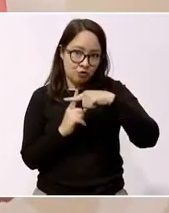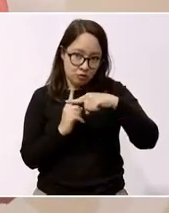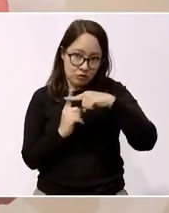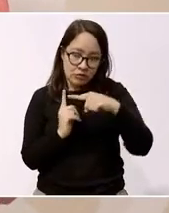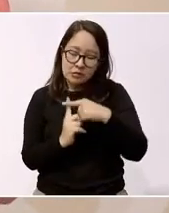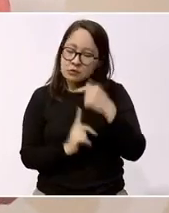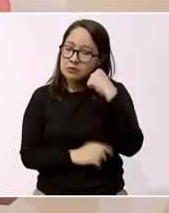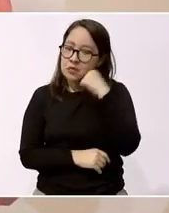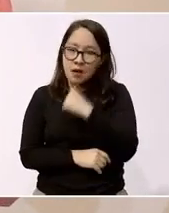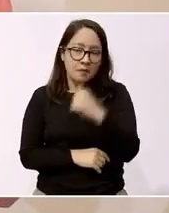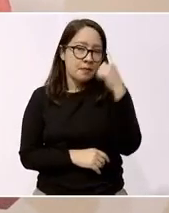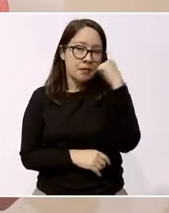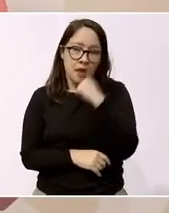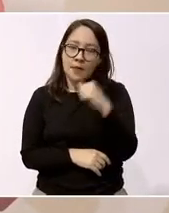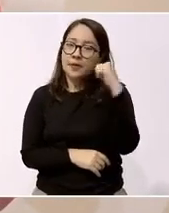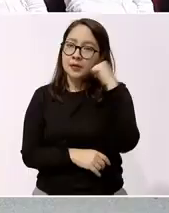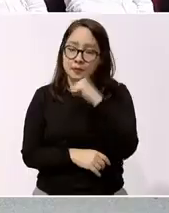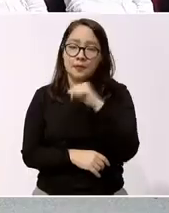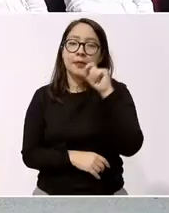siempre.